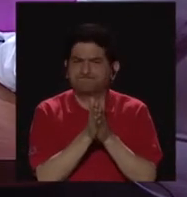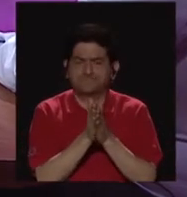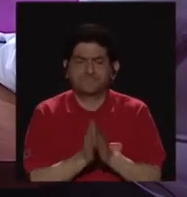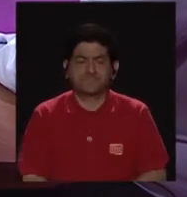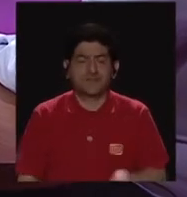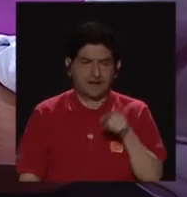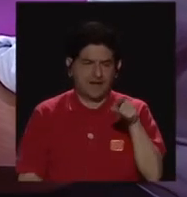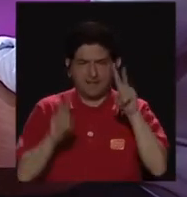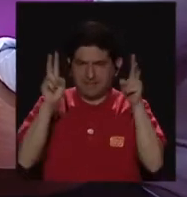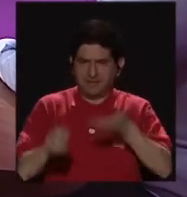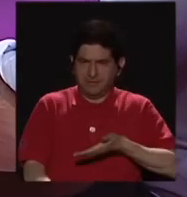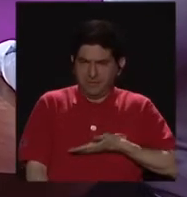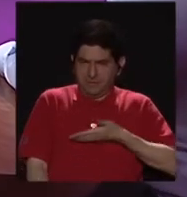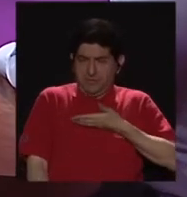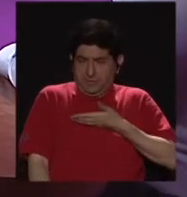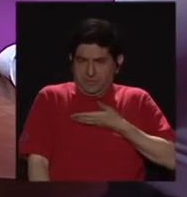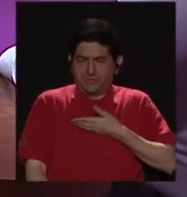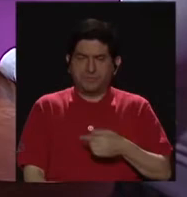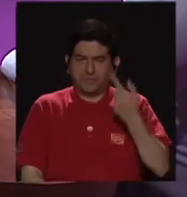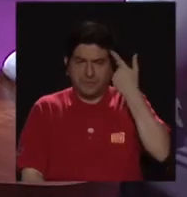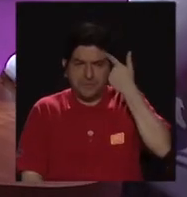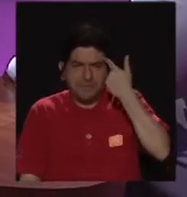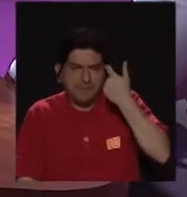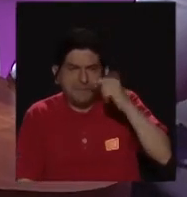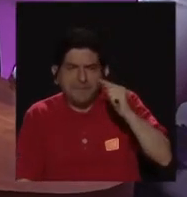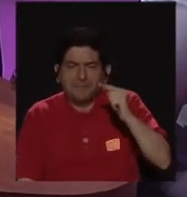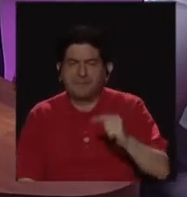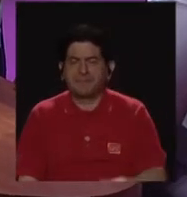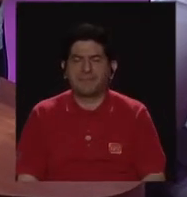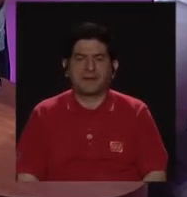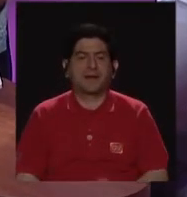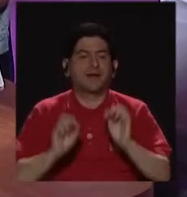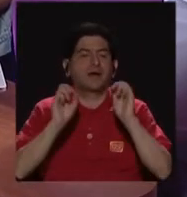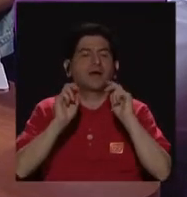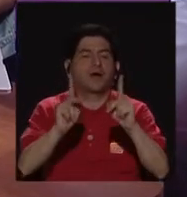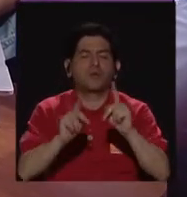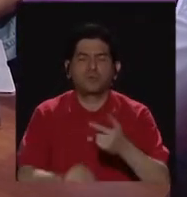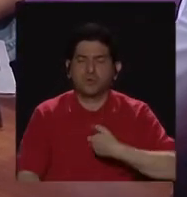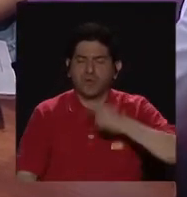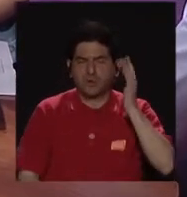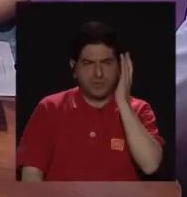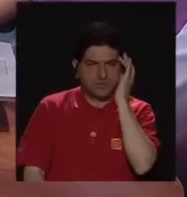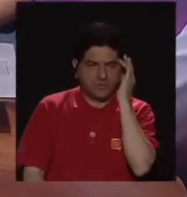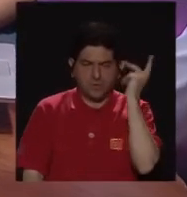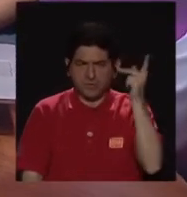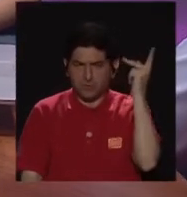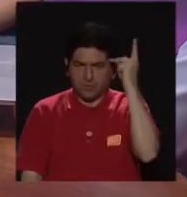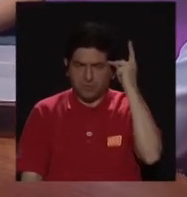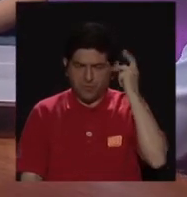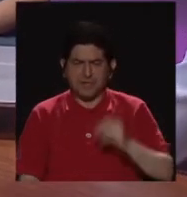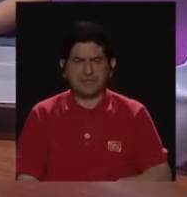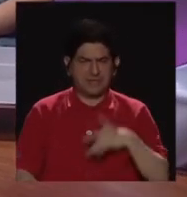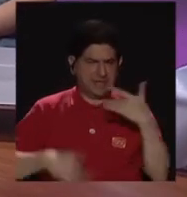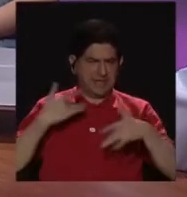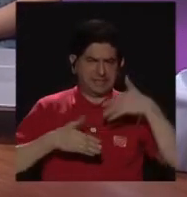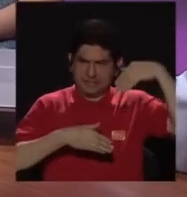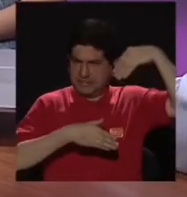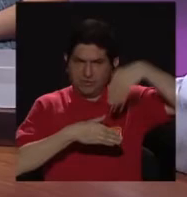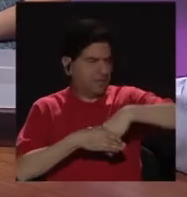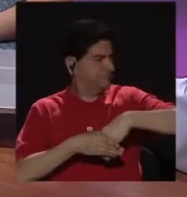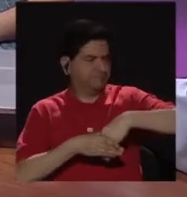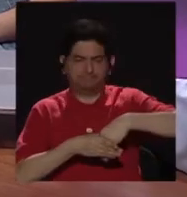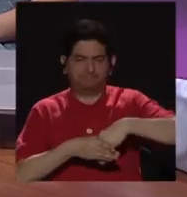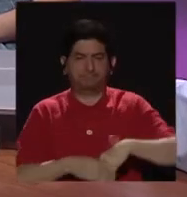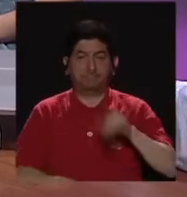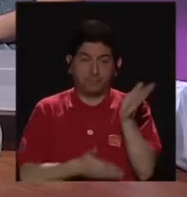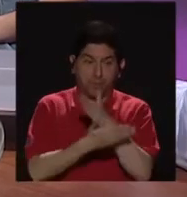orgullo para darle cabida a nuestras preocupaciones políticas más sensibles entonces